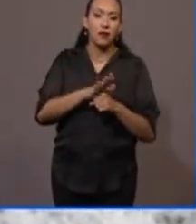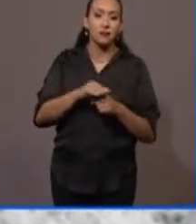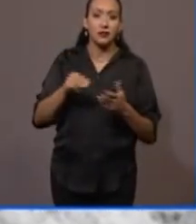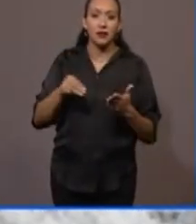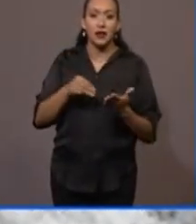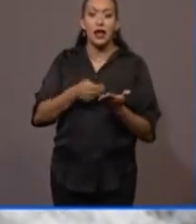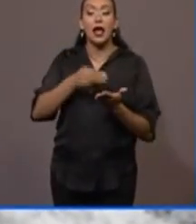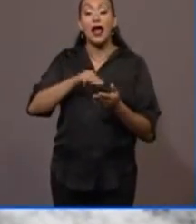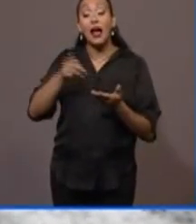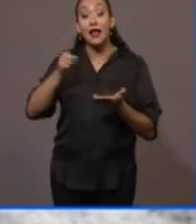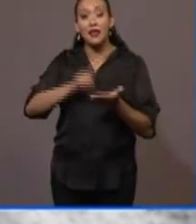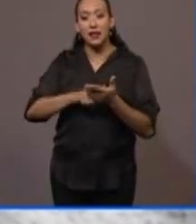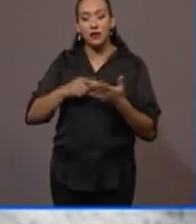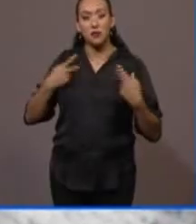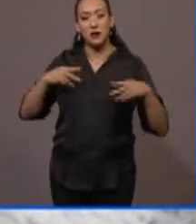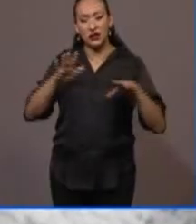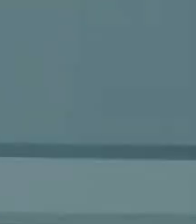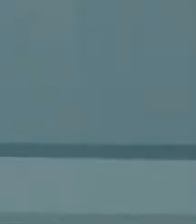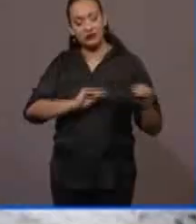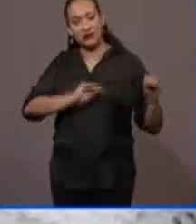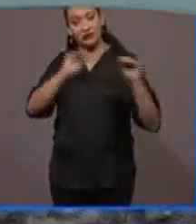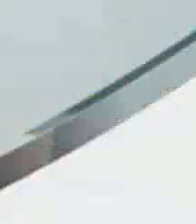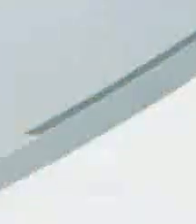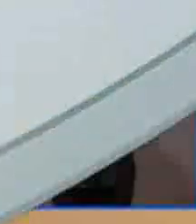desplazamiento forzado interno.